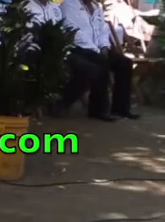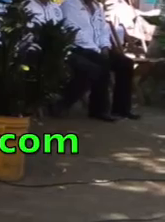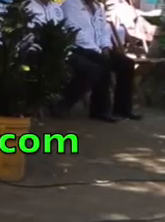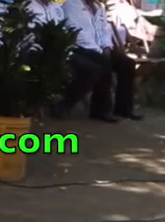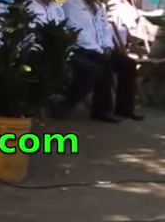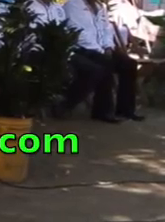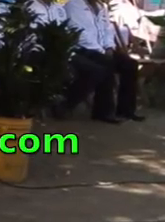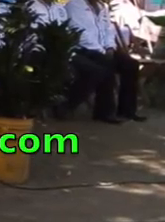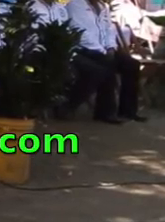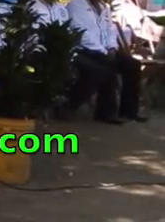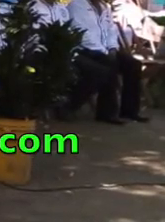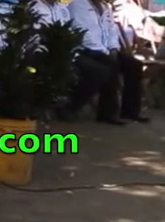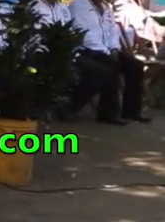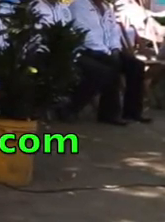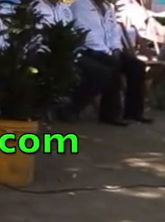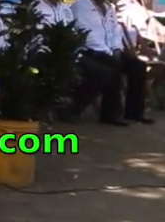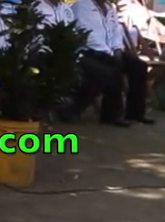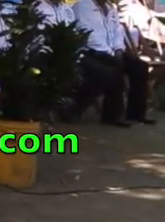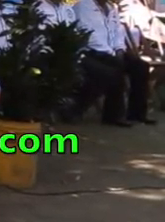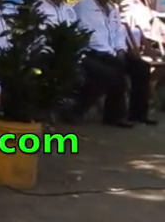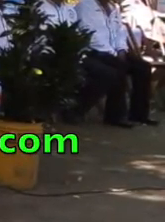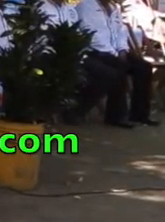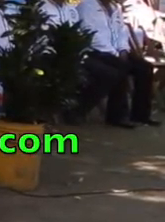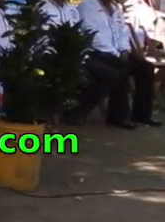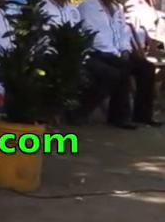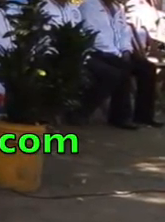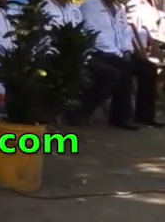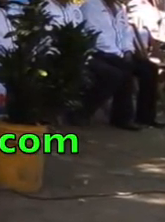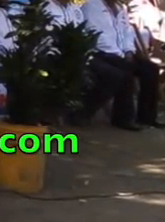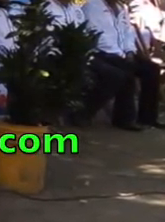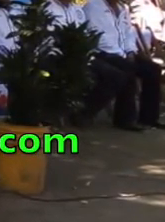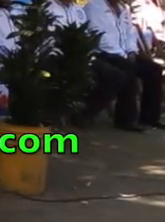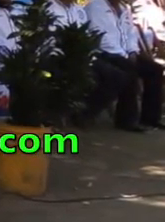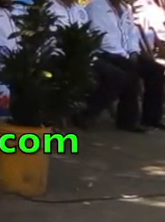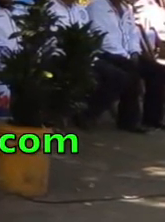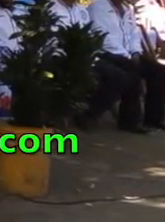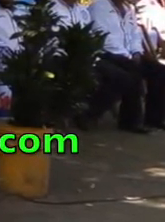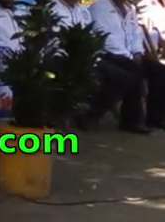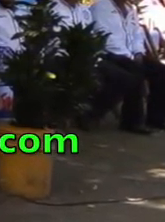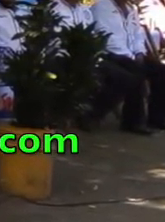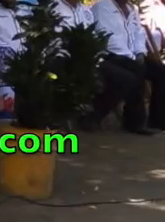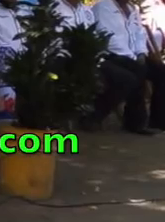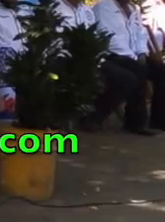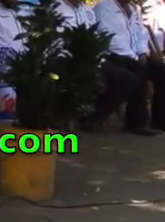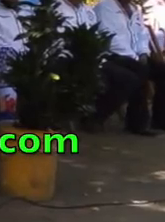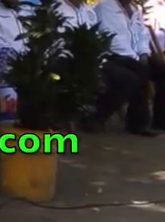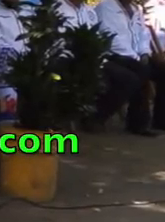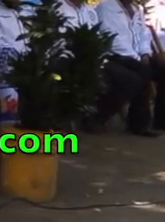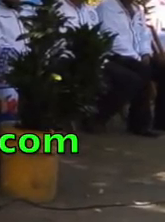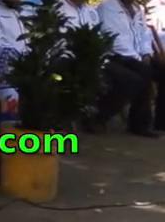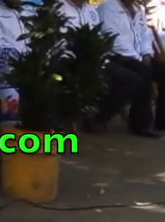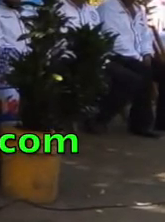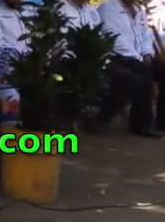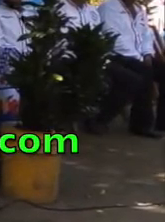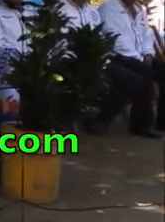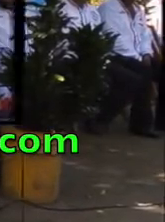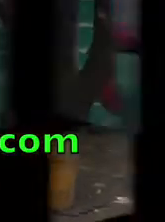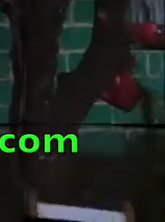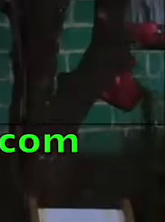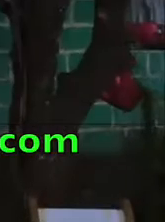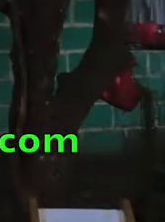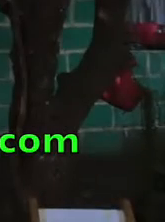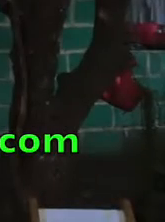su confianza y su amistad. Estamos a sus órdenes, estamos para servirles, y le agradezco, licenciado Vinche, su